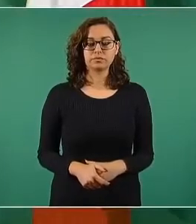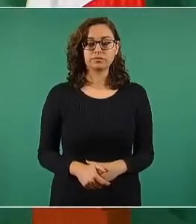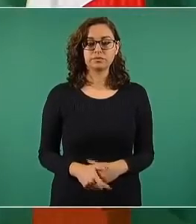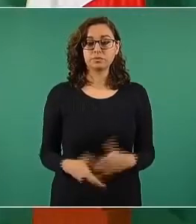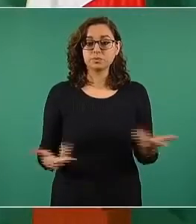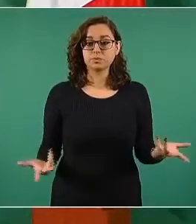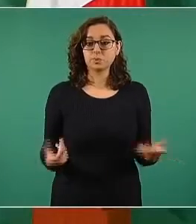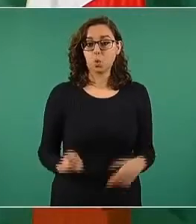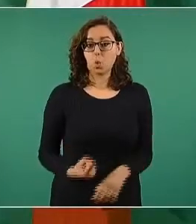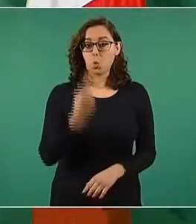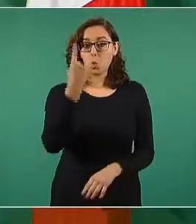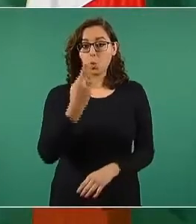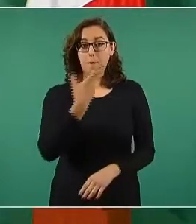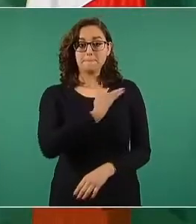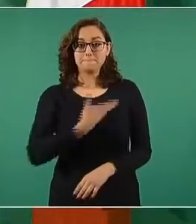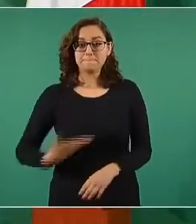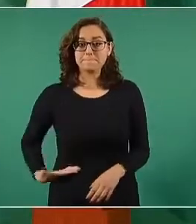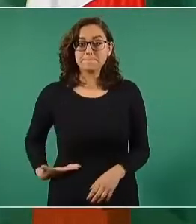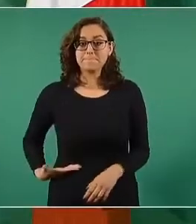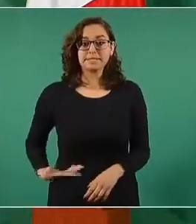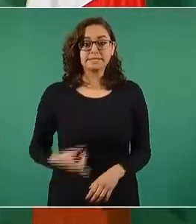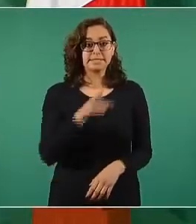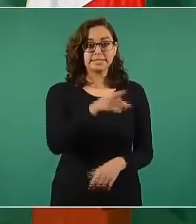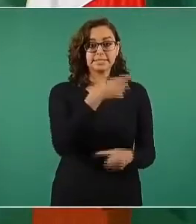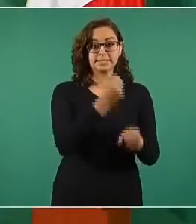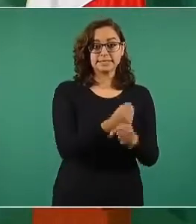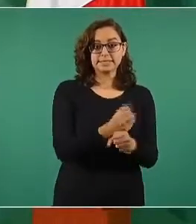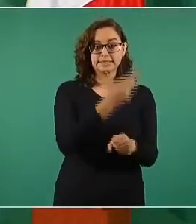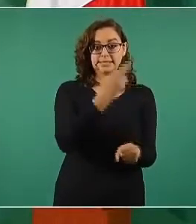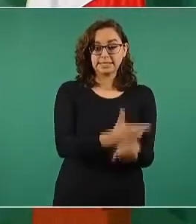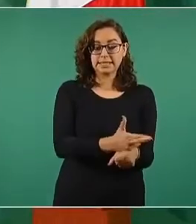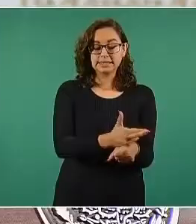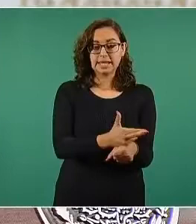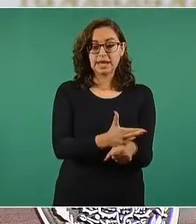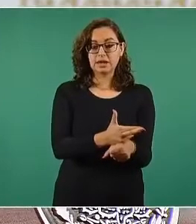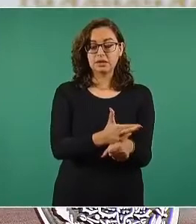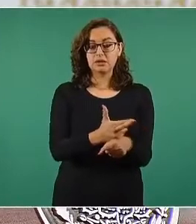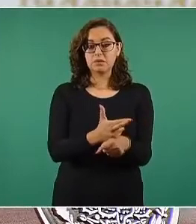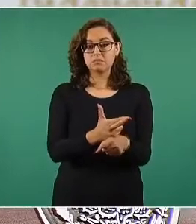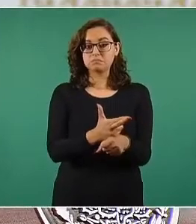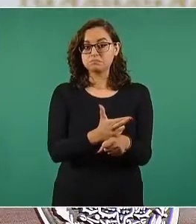entra en complicidad con un secretario,